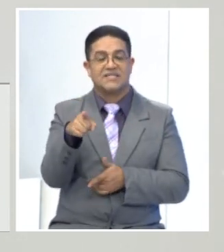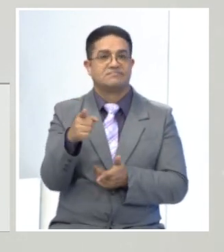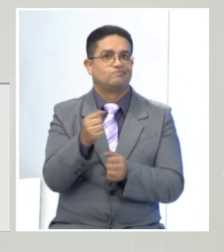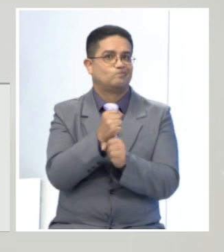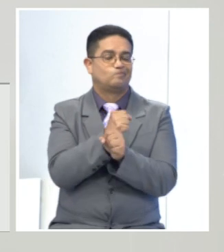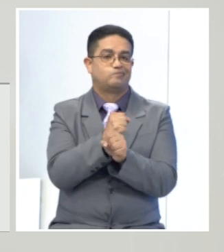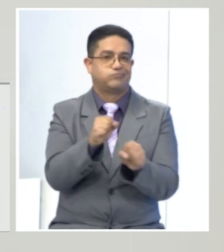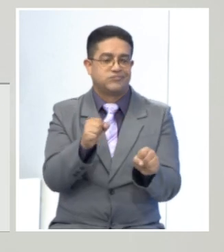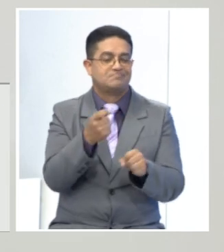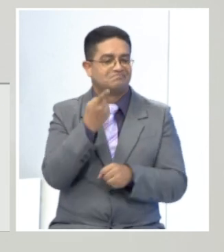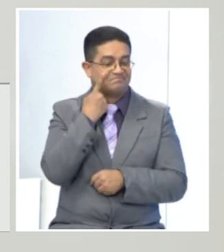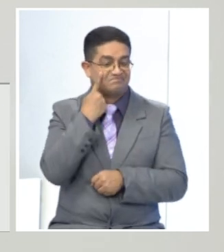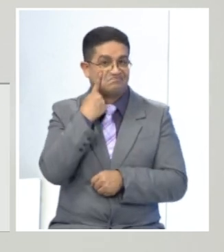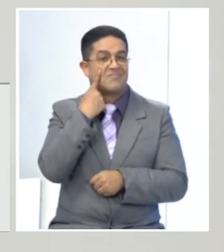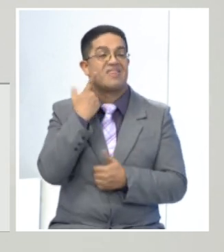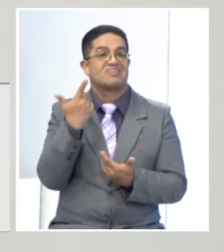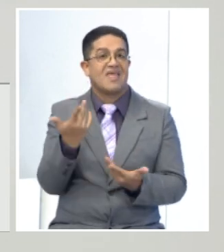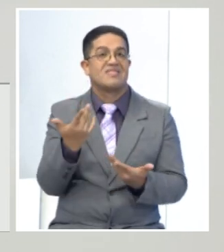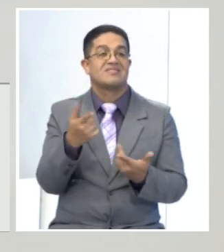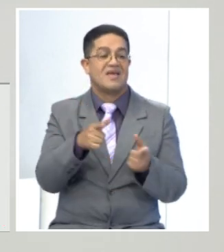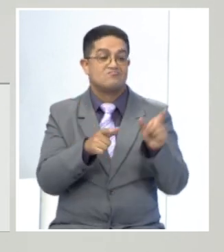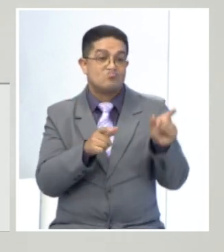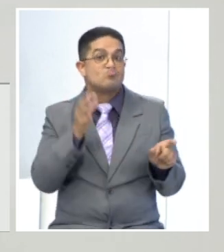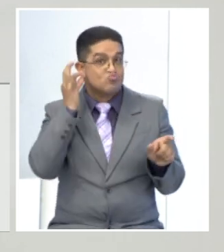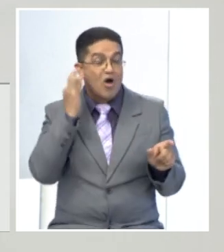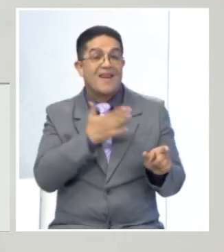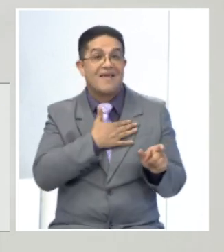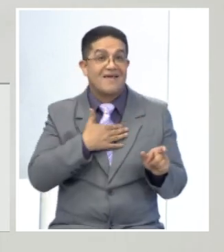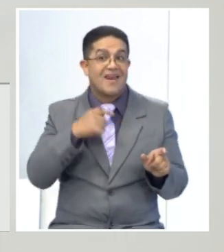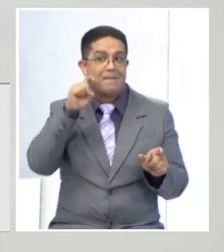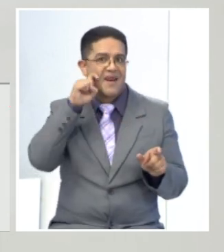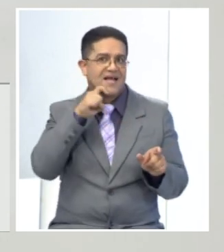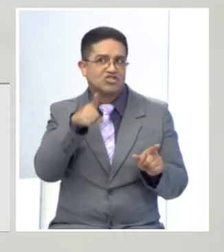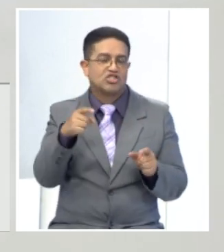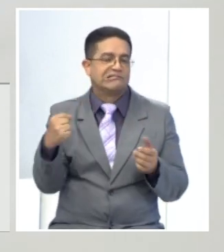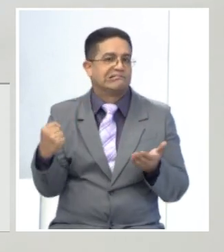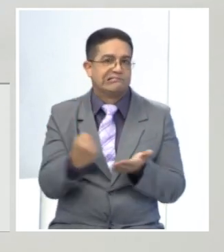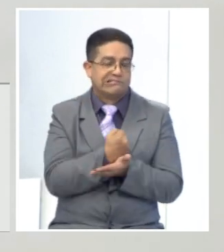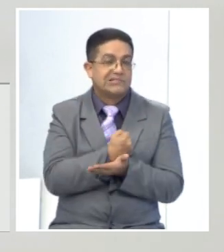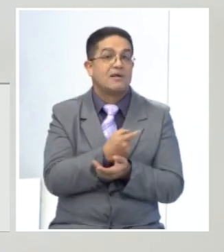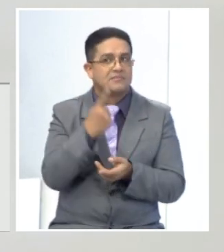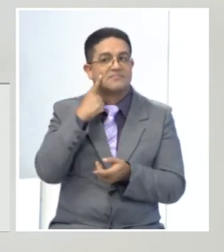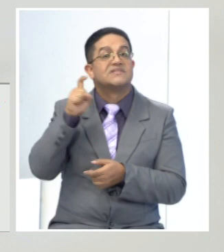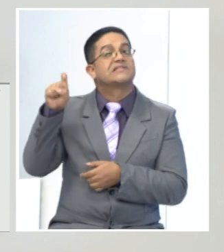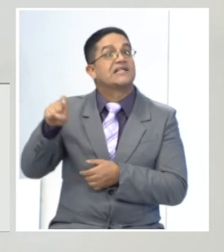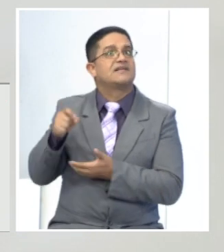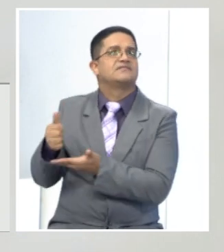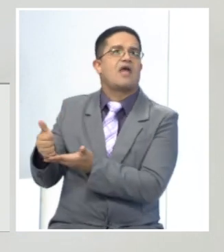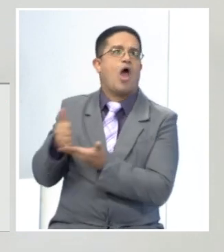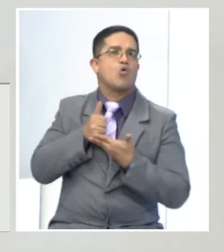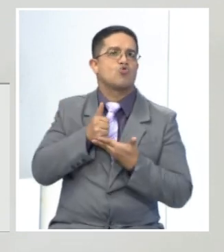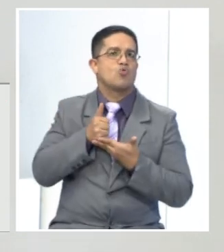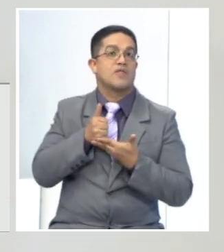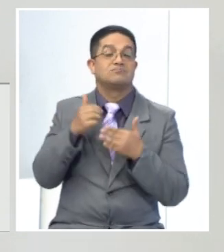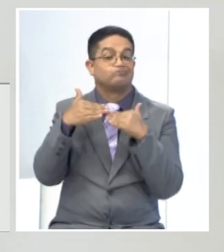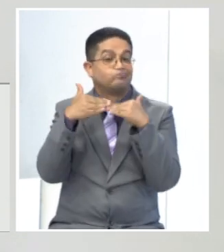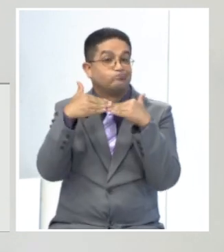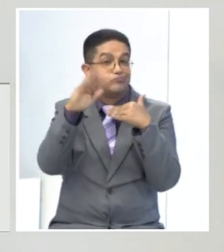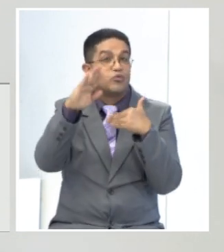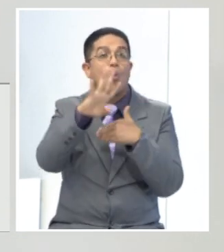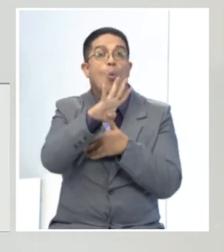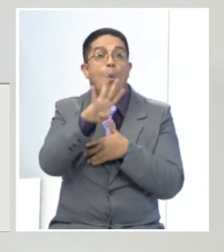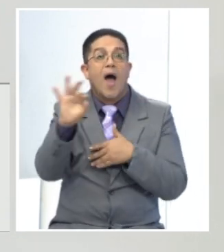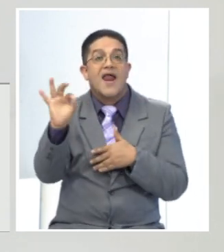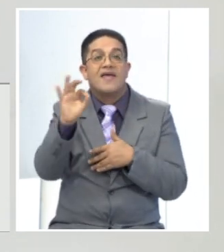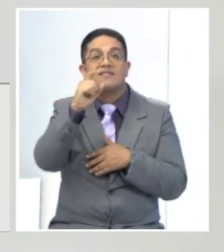la que debes estar muy atento si la paciente está buscando embarazo y no lo ha obtenido, para prestar la ayuda necesaria. Por encima de los 40, fíjate